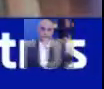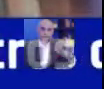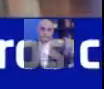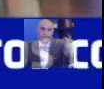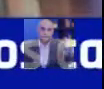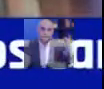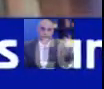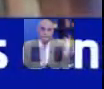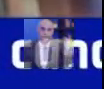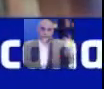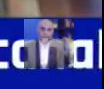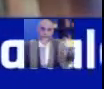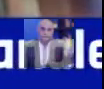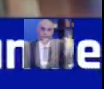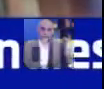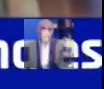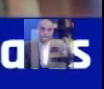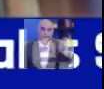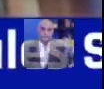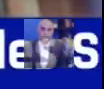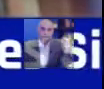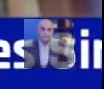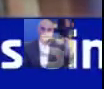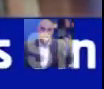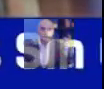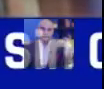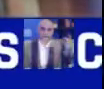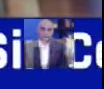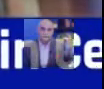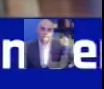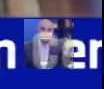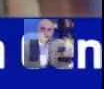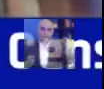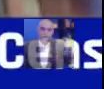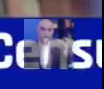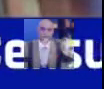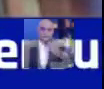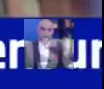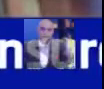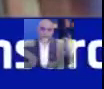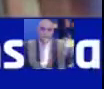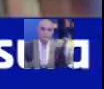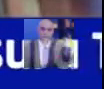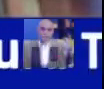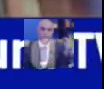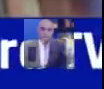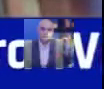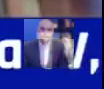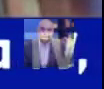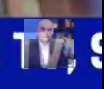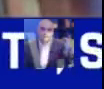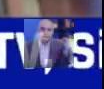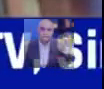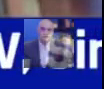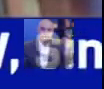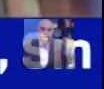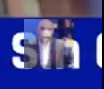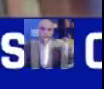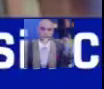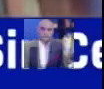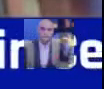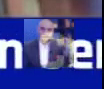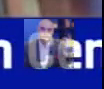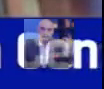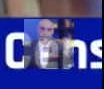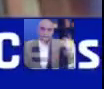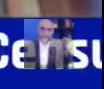perdida, totalmente cegada por creo que es un odio terrible, un desprecio a todo lo